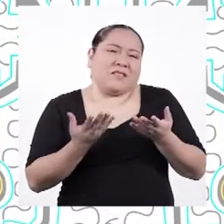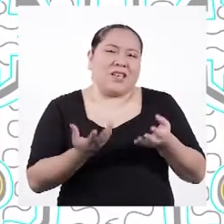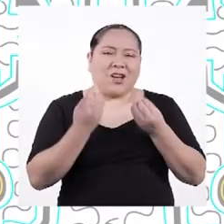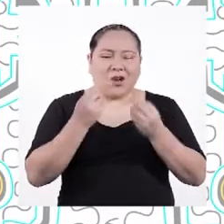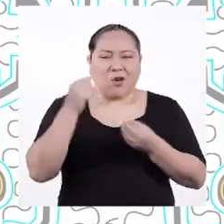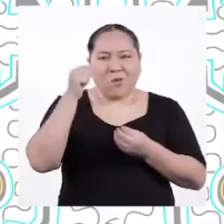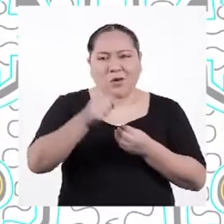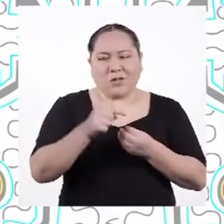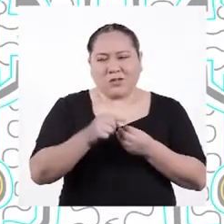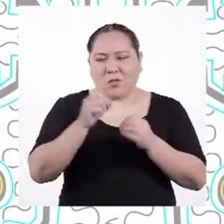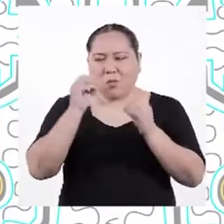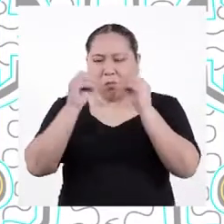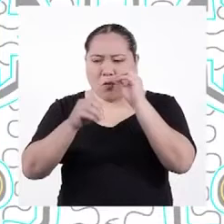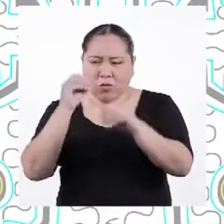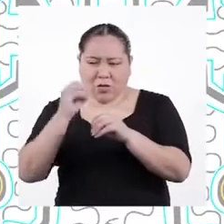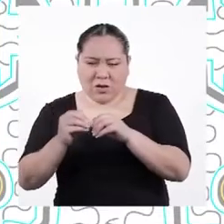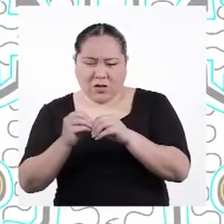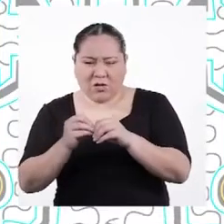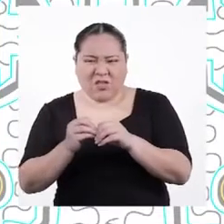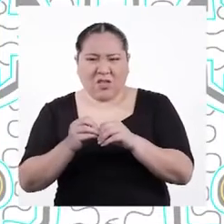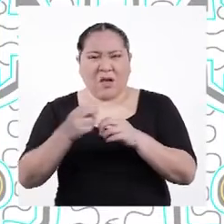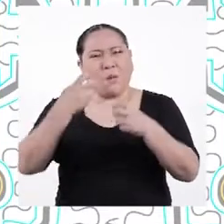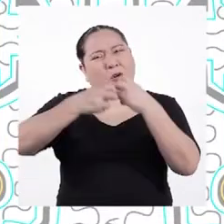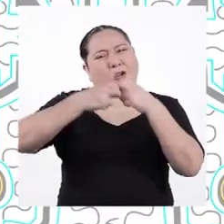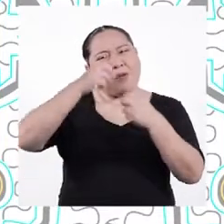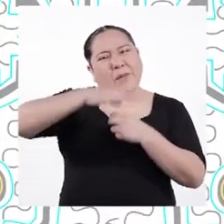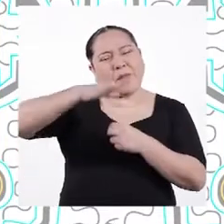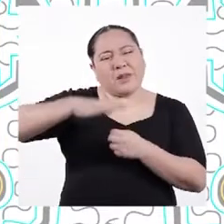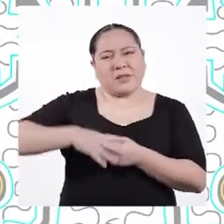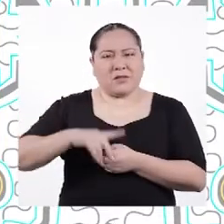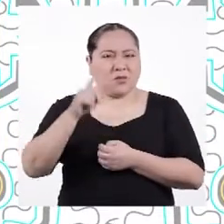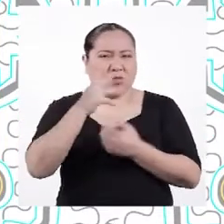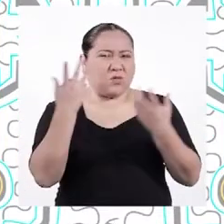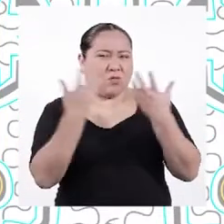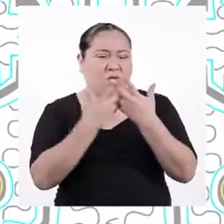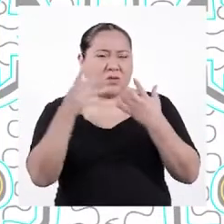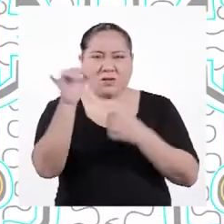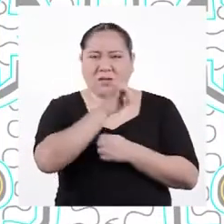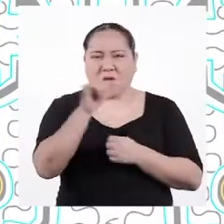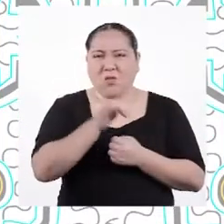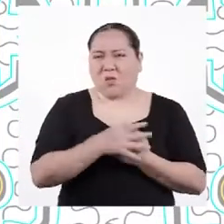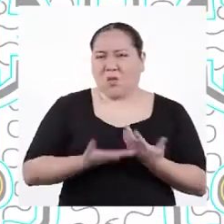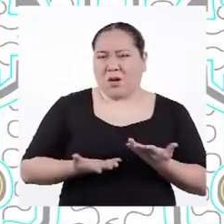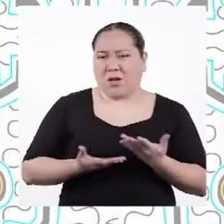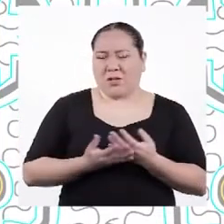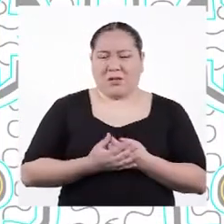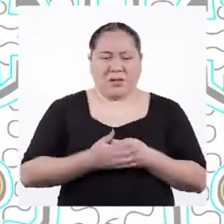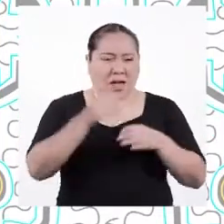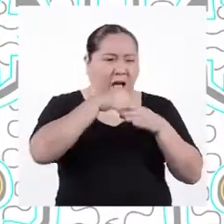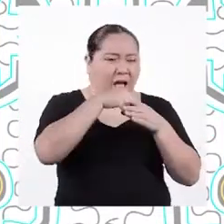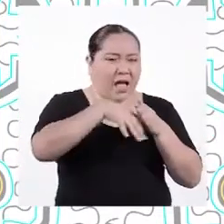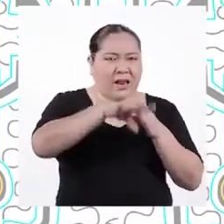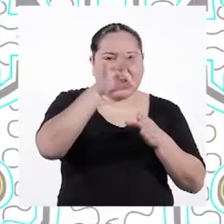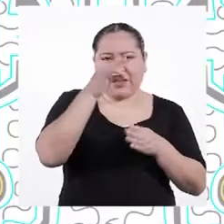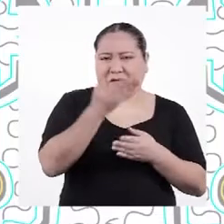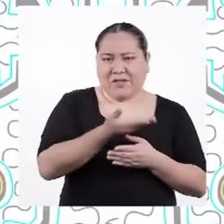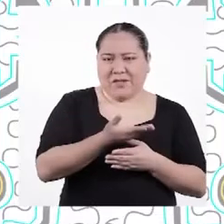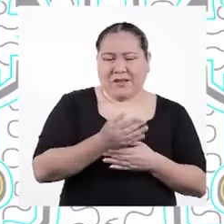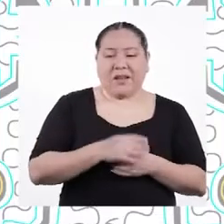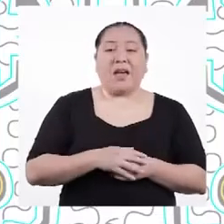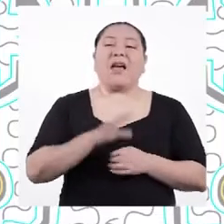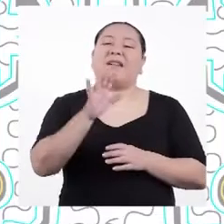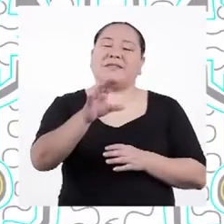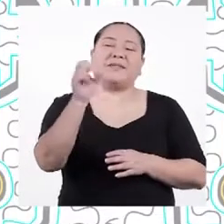fenómeno del niño. ¿Por qué? Porque no es igual al ejemplo de los caramelos o de la rifa. Tienes razón. Hay muchas